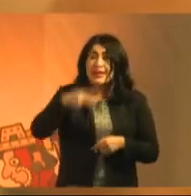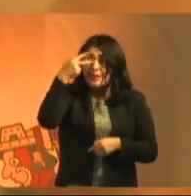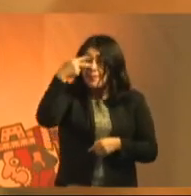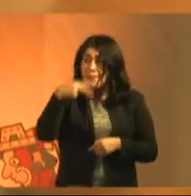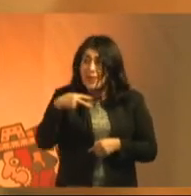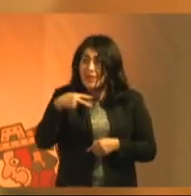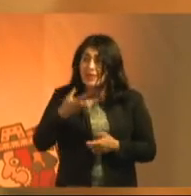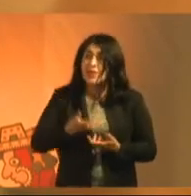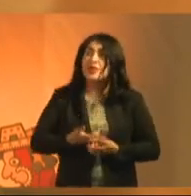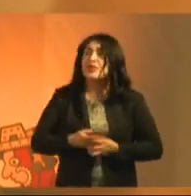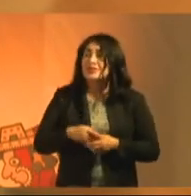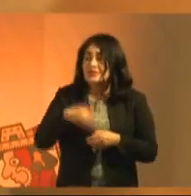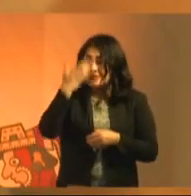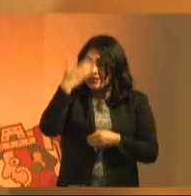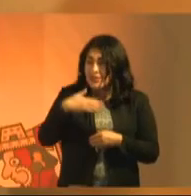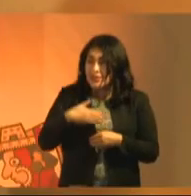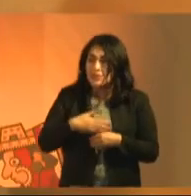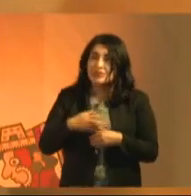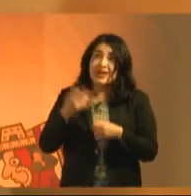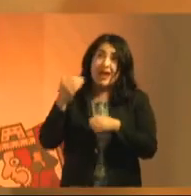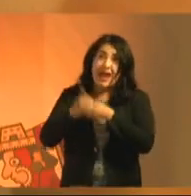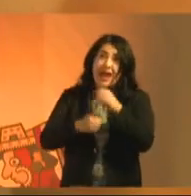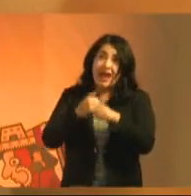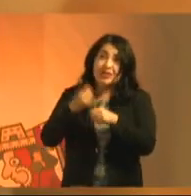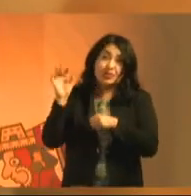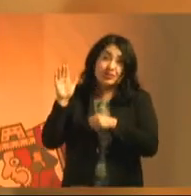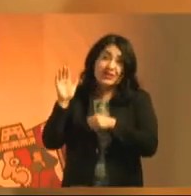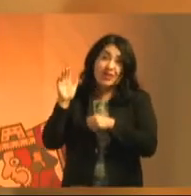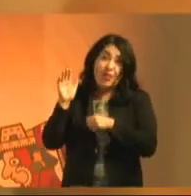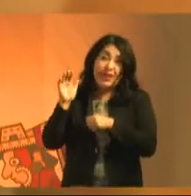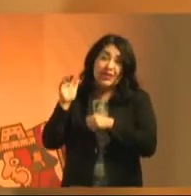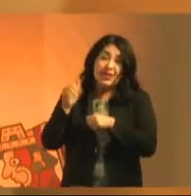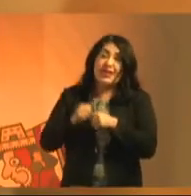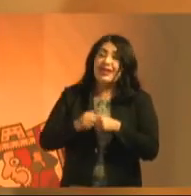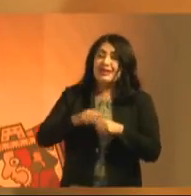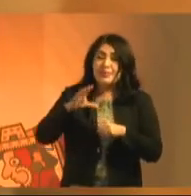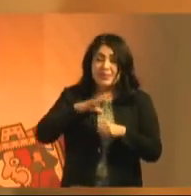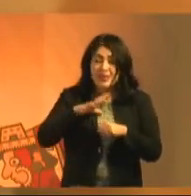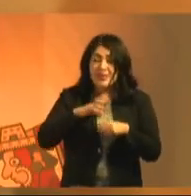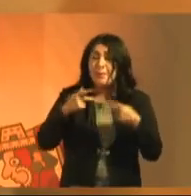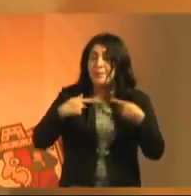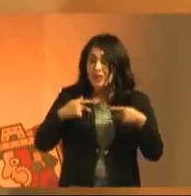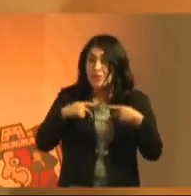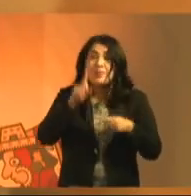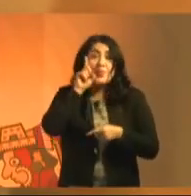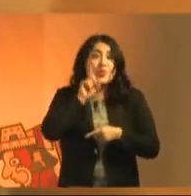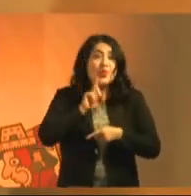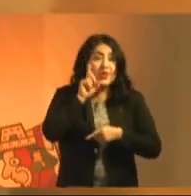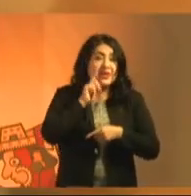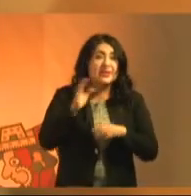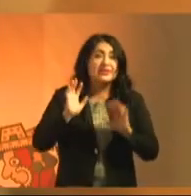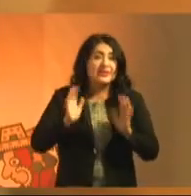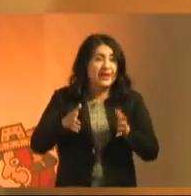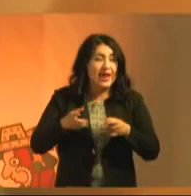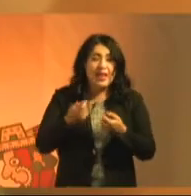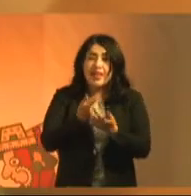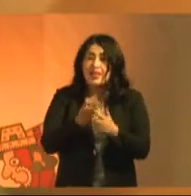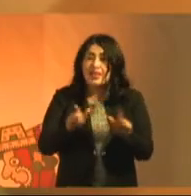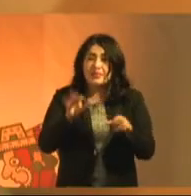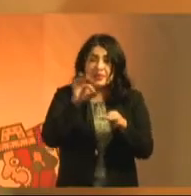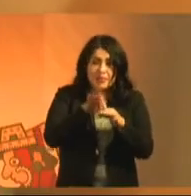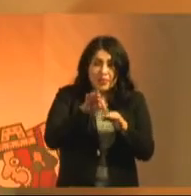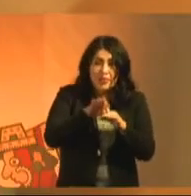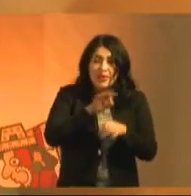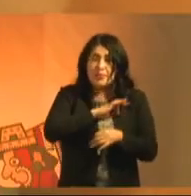50 en que las mujeres pueden votar y ser votadas años 50 bueno estamos en los años 20 tienes de los años